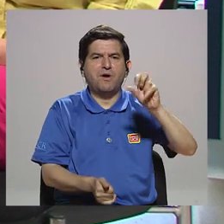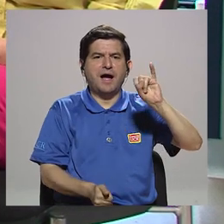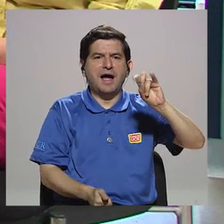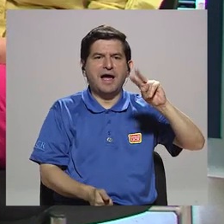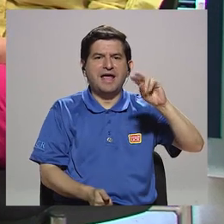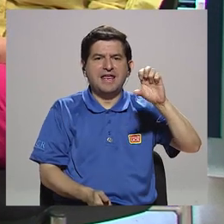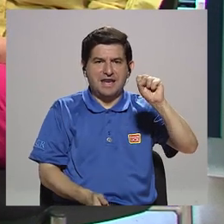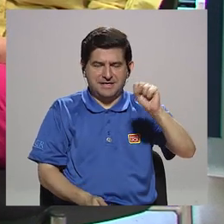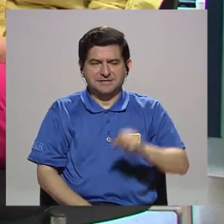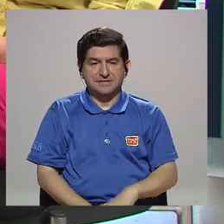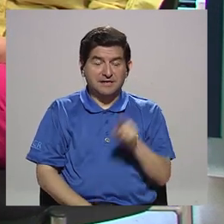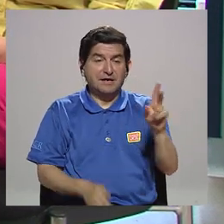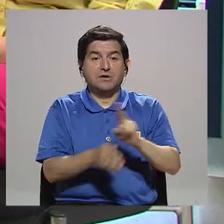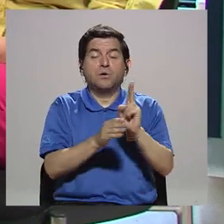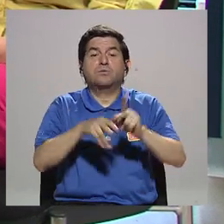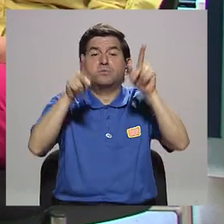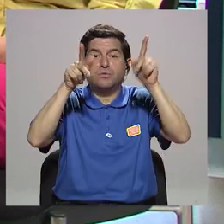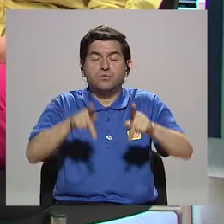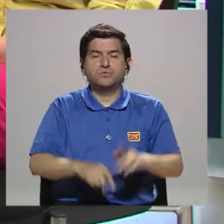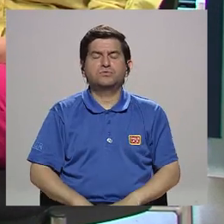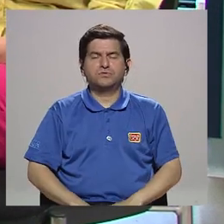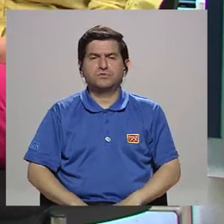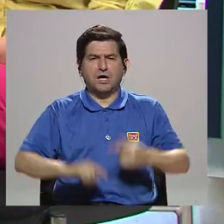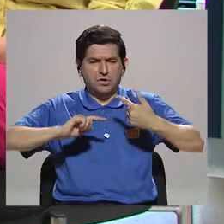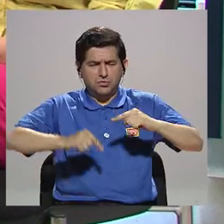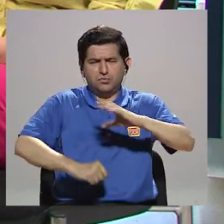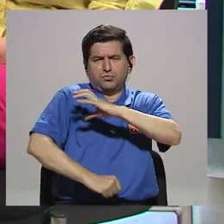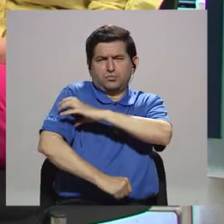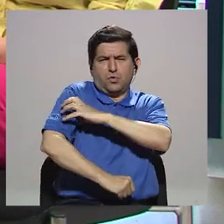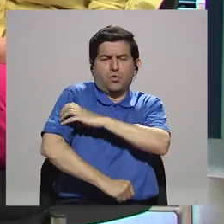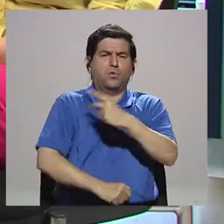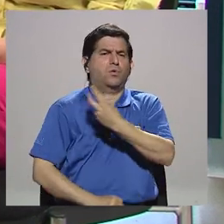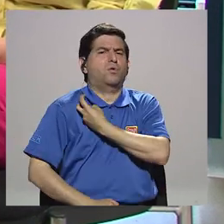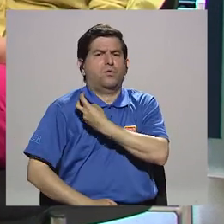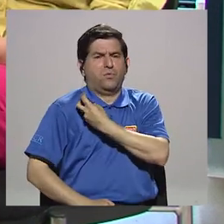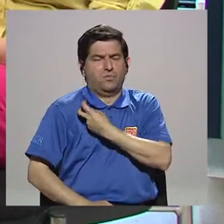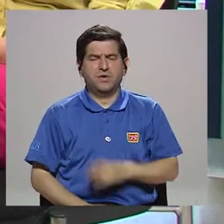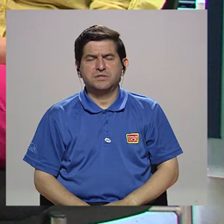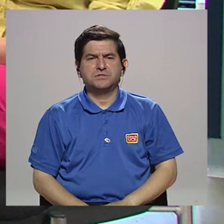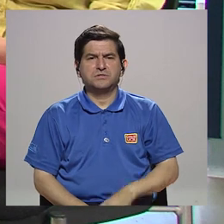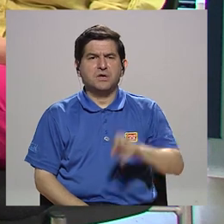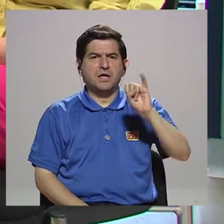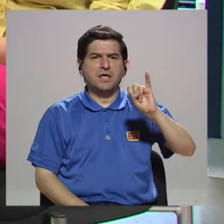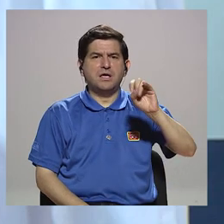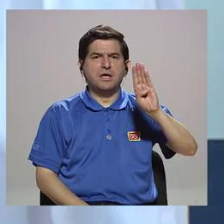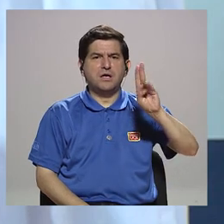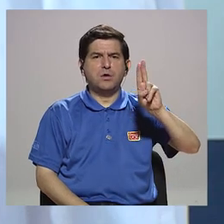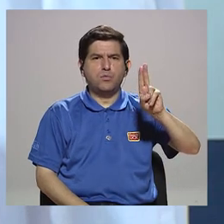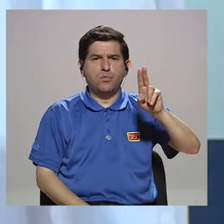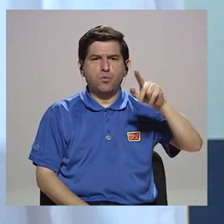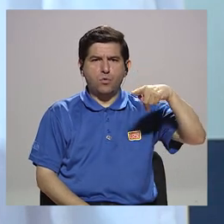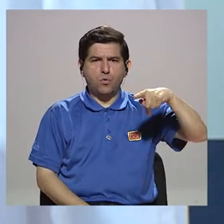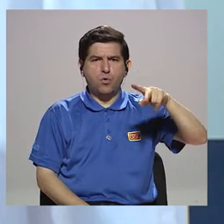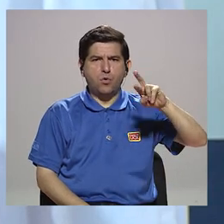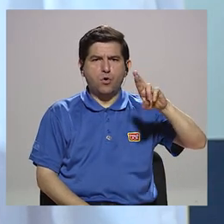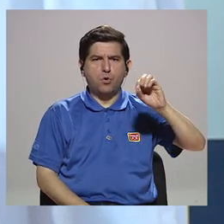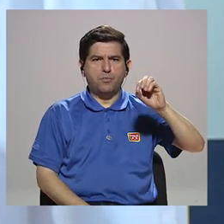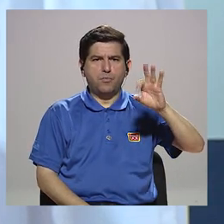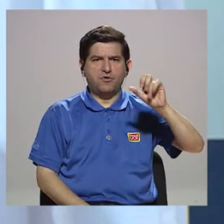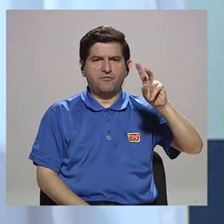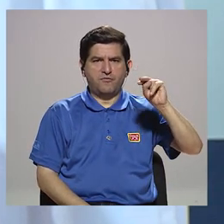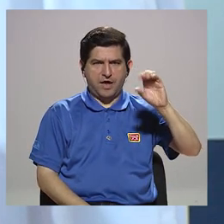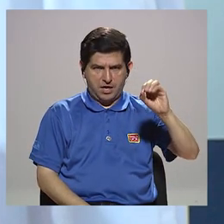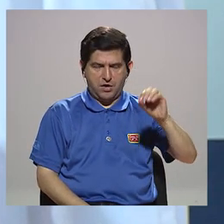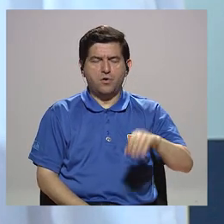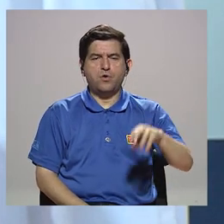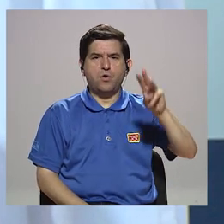llaman AINES, que son los que se usa la gente para el dolor de músculos o de huesos. Uh-huh. Como el ibuprofeno,